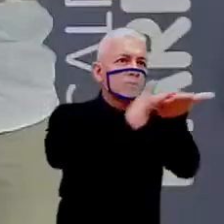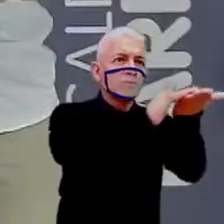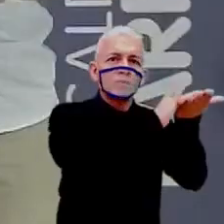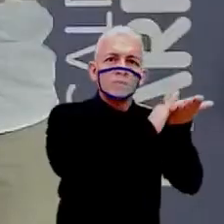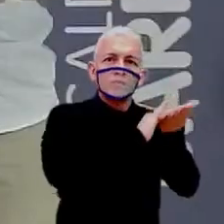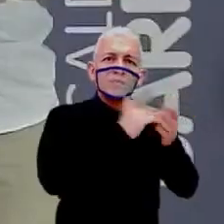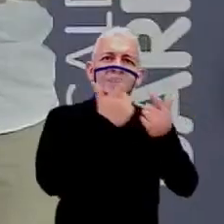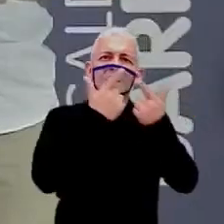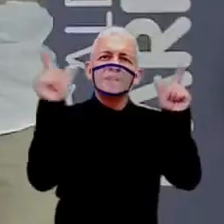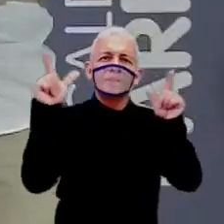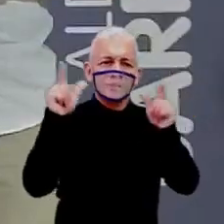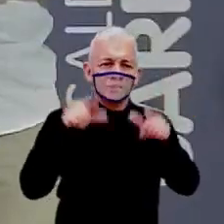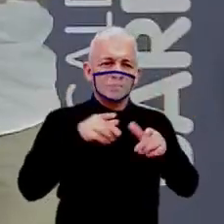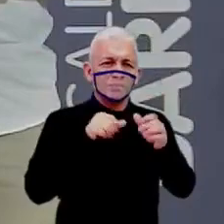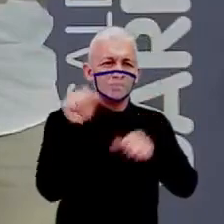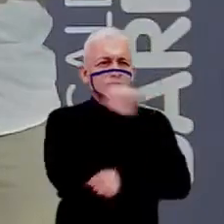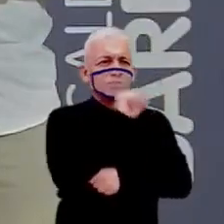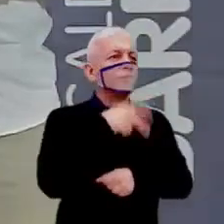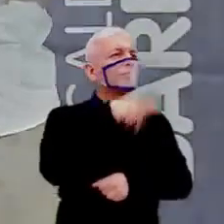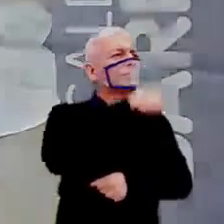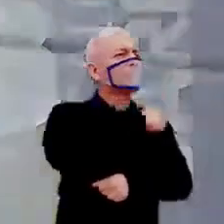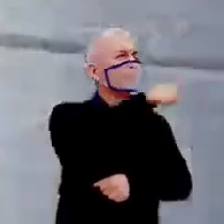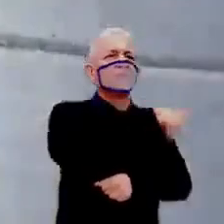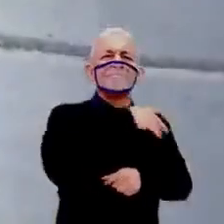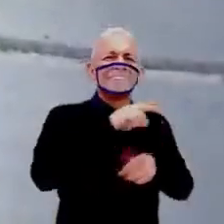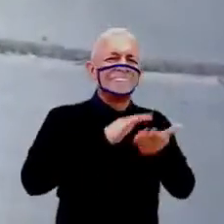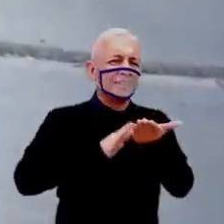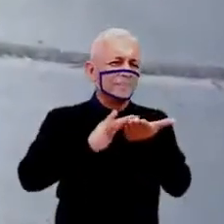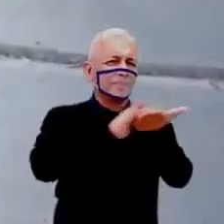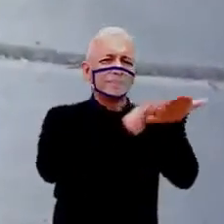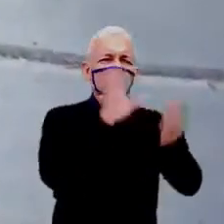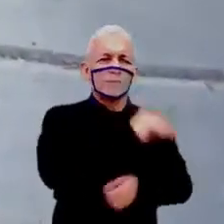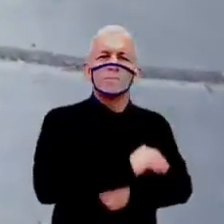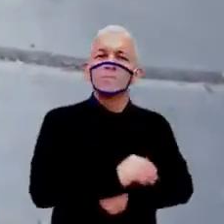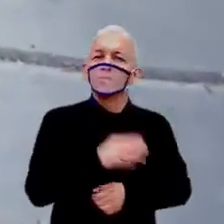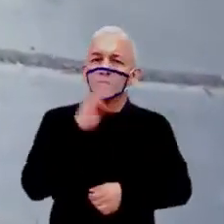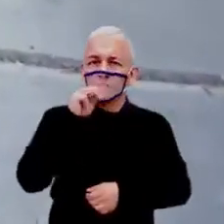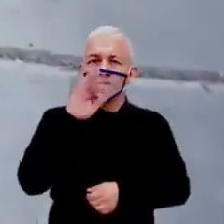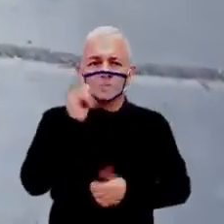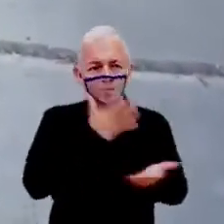de esta gran administración. Mayra, adelante.